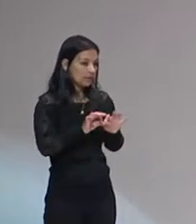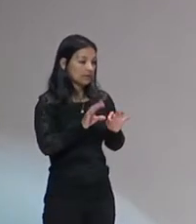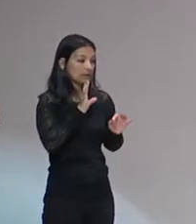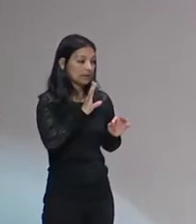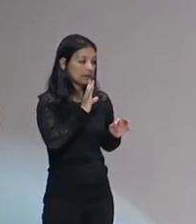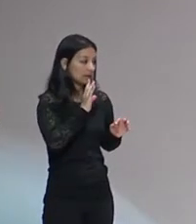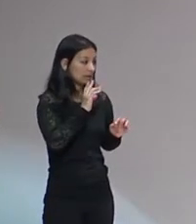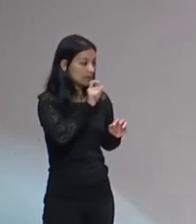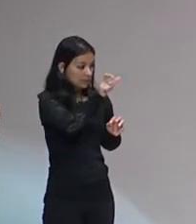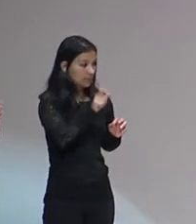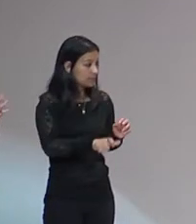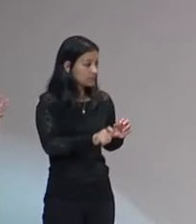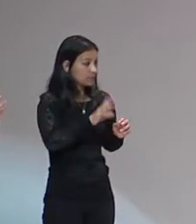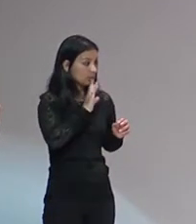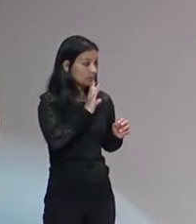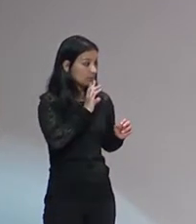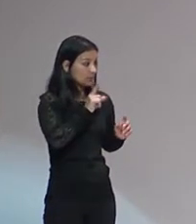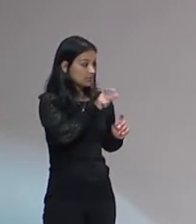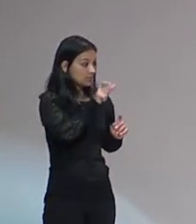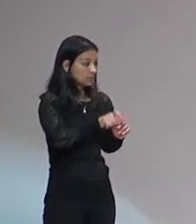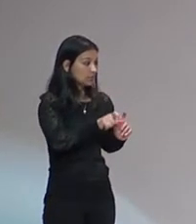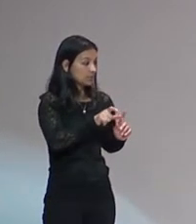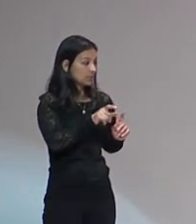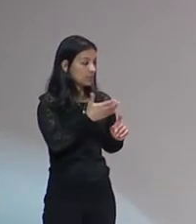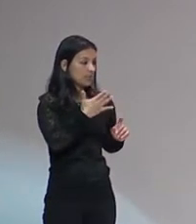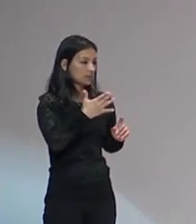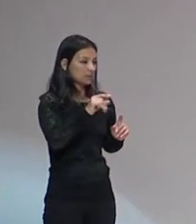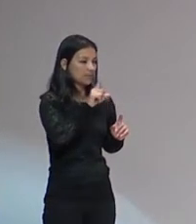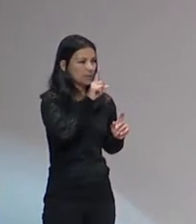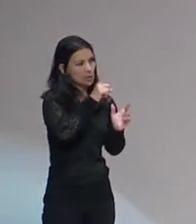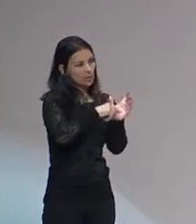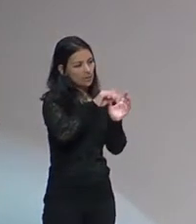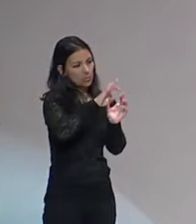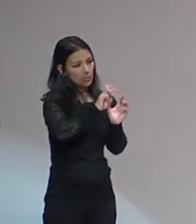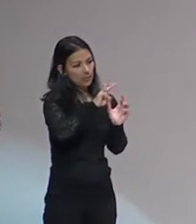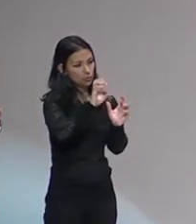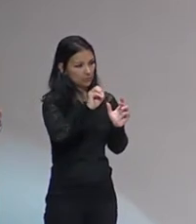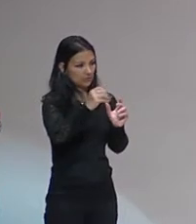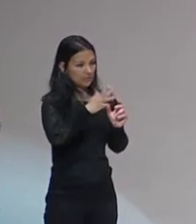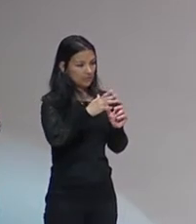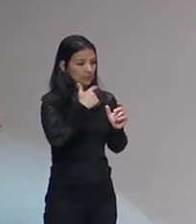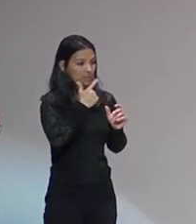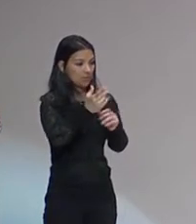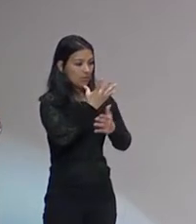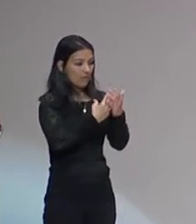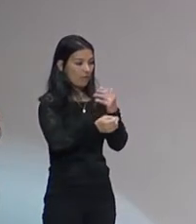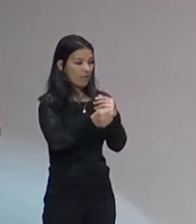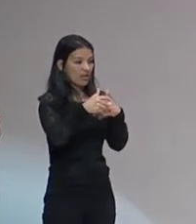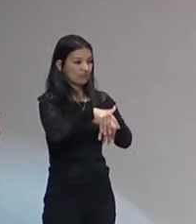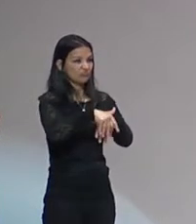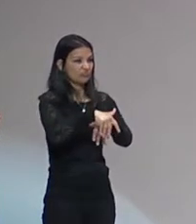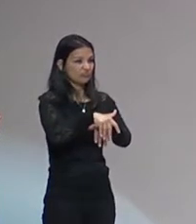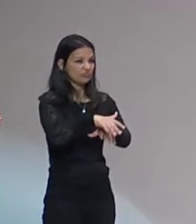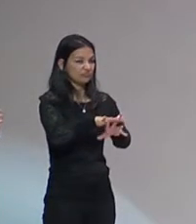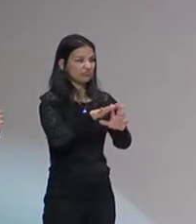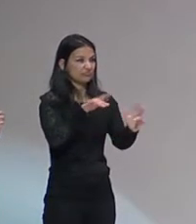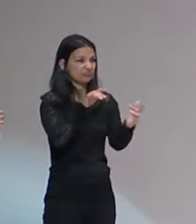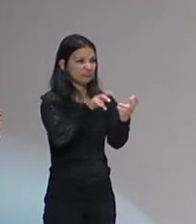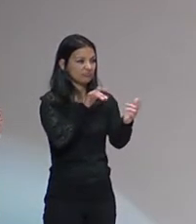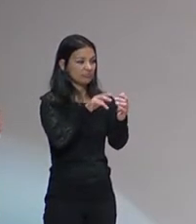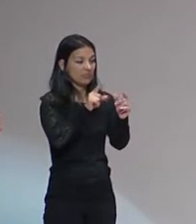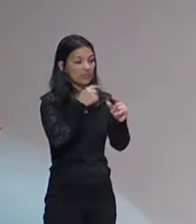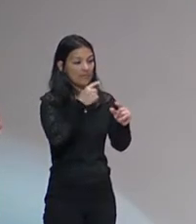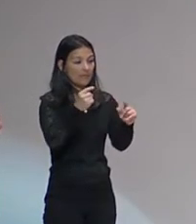al peor sicario que tuvo la década de los 80 y que sale a las calles a protestar en contra